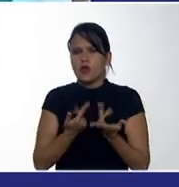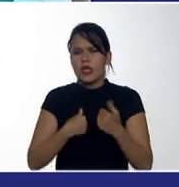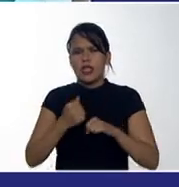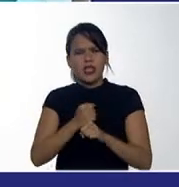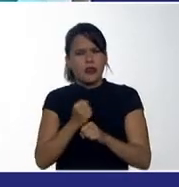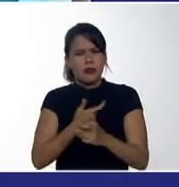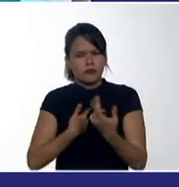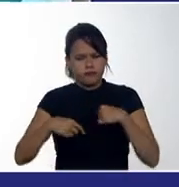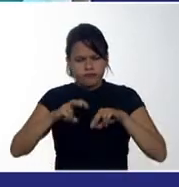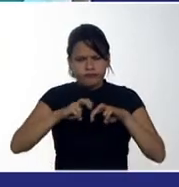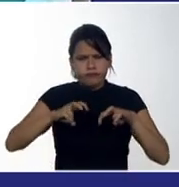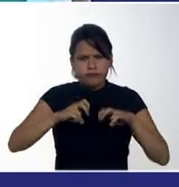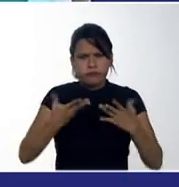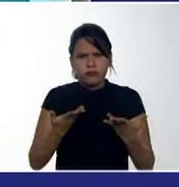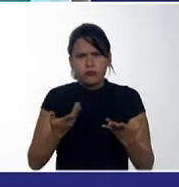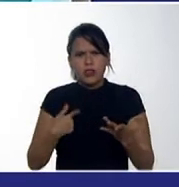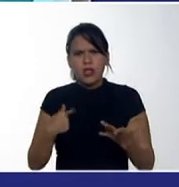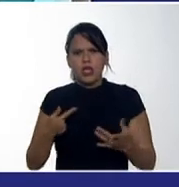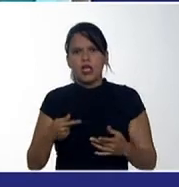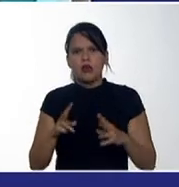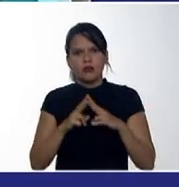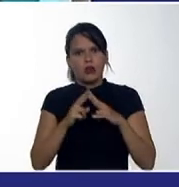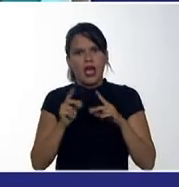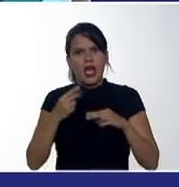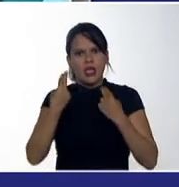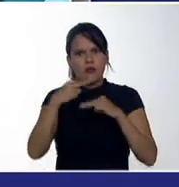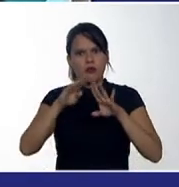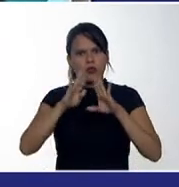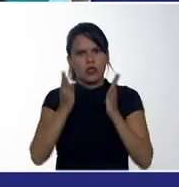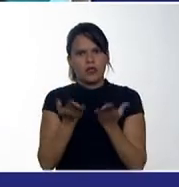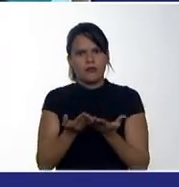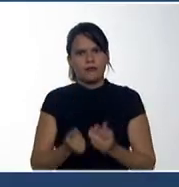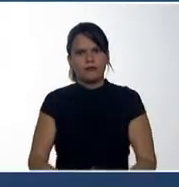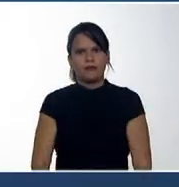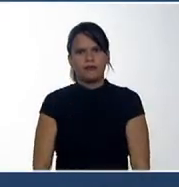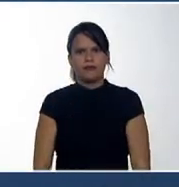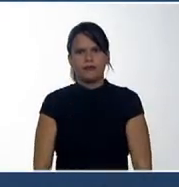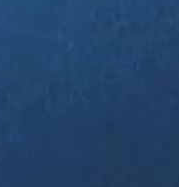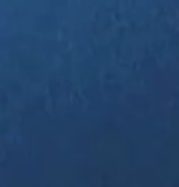sus investigadores es reconocido a nivel mundial.